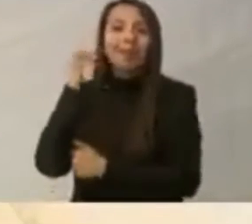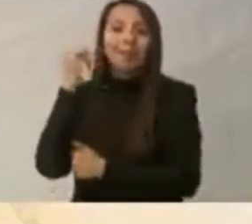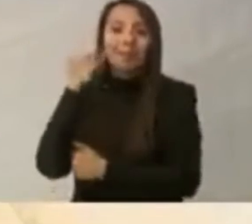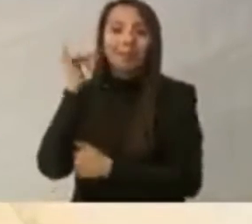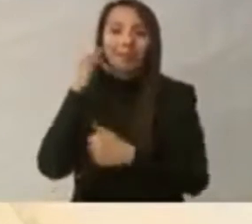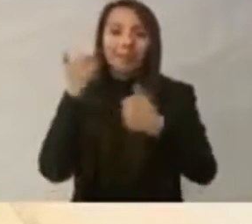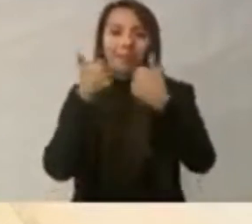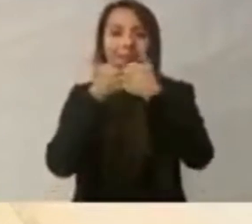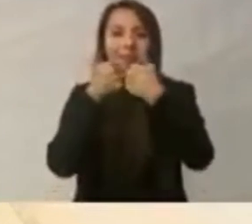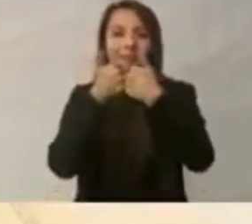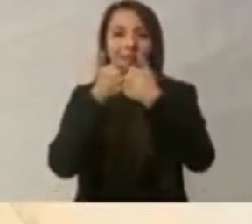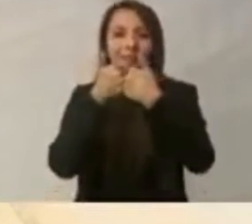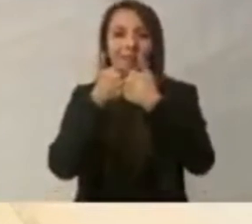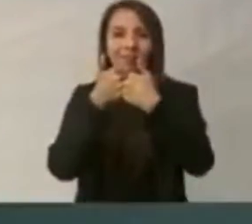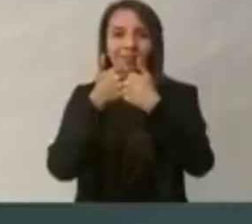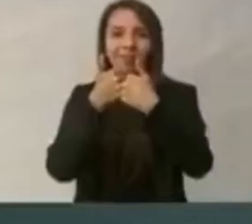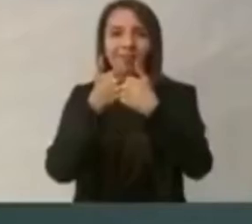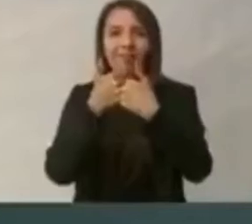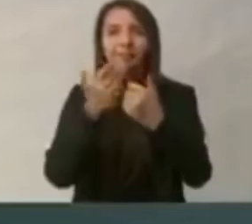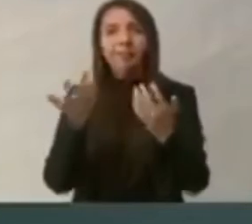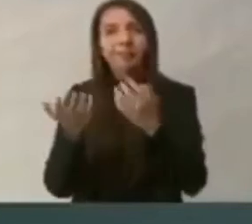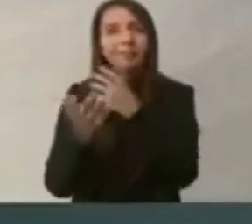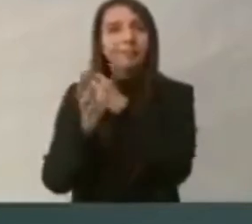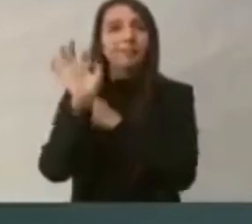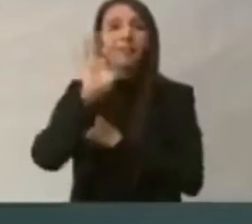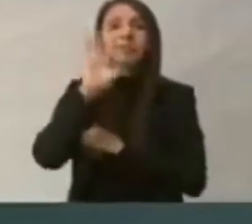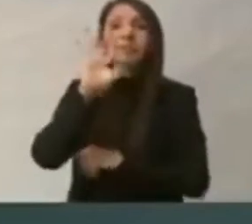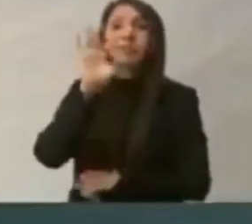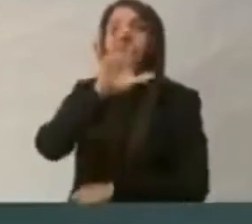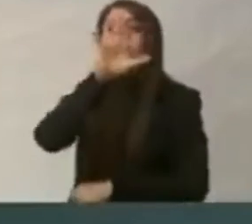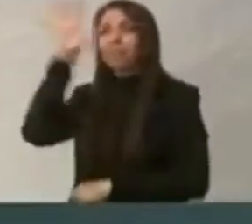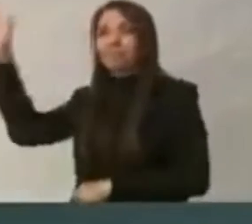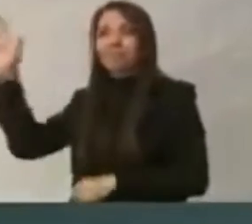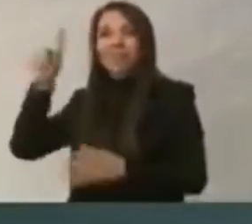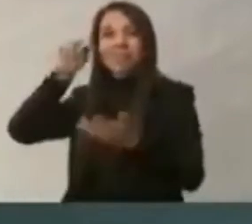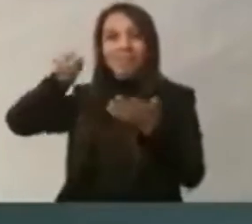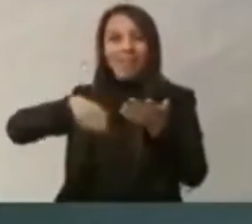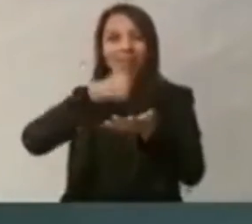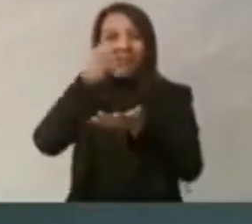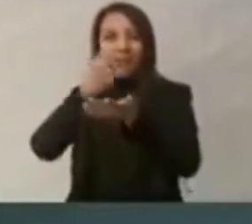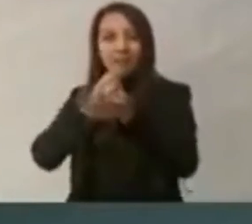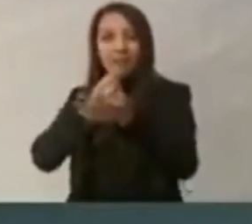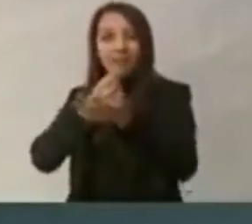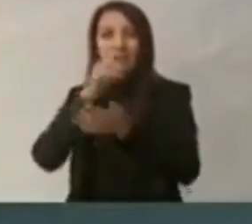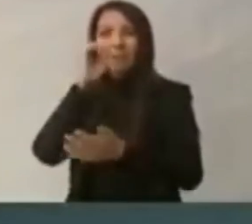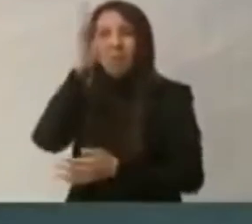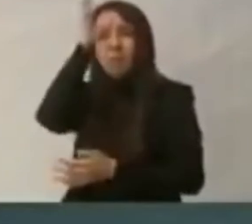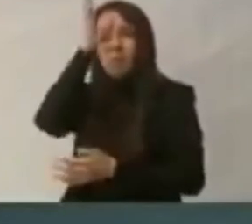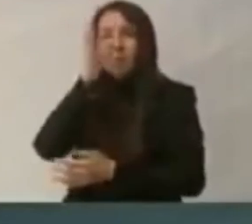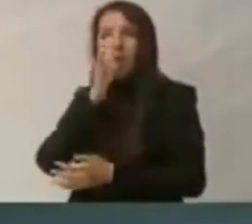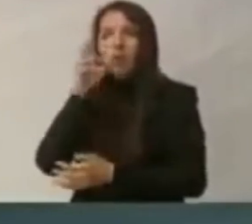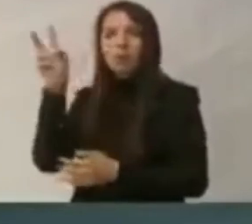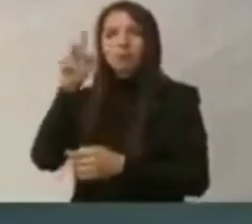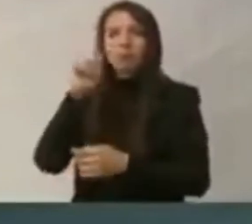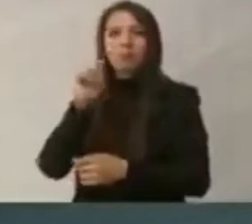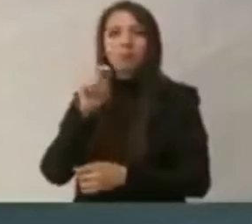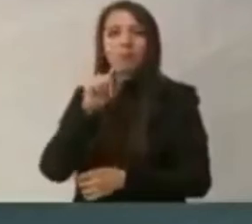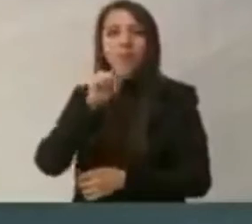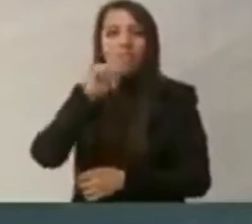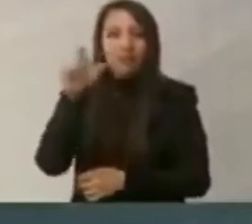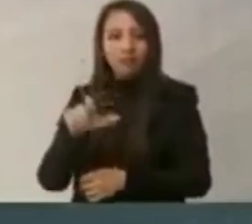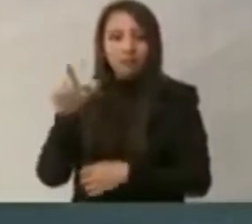como pasa con Tamaulipas o con Coahuila de Texas, pues tendrían un ahorro hasta